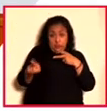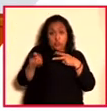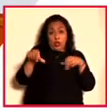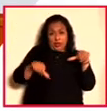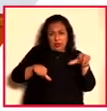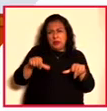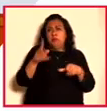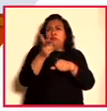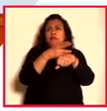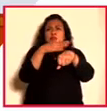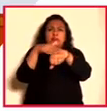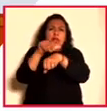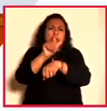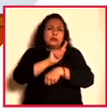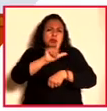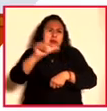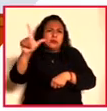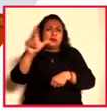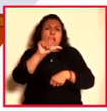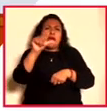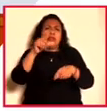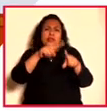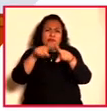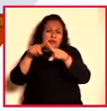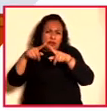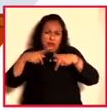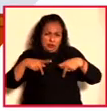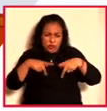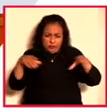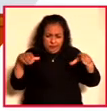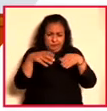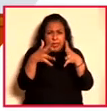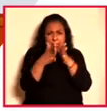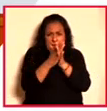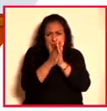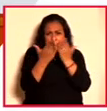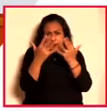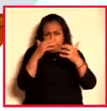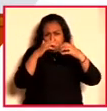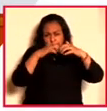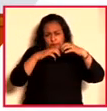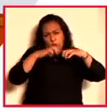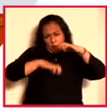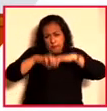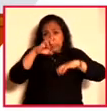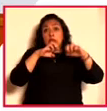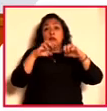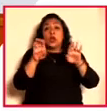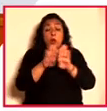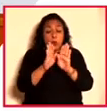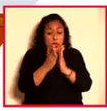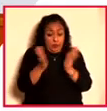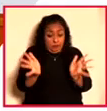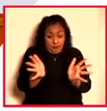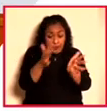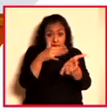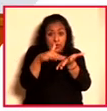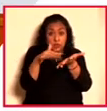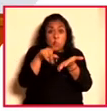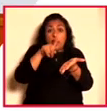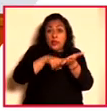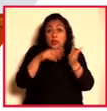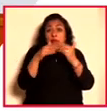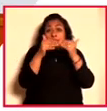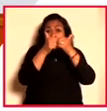diversas ramas de la industria, quienes han destacado las oportunidades que el libro y la promoción de la lectura han tenido ante el confinamiento